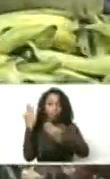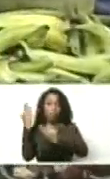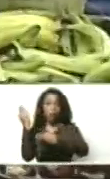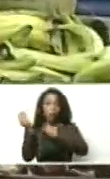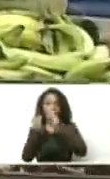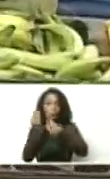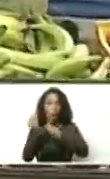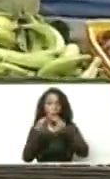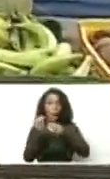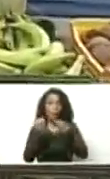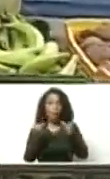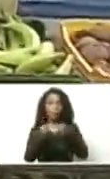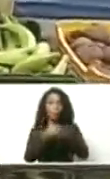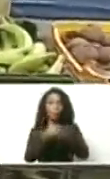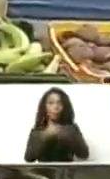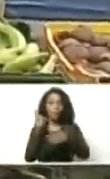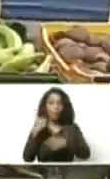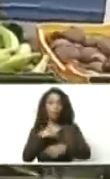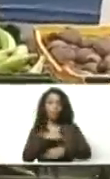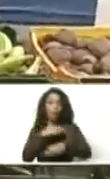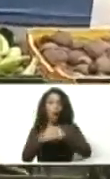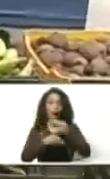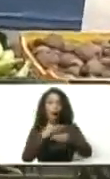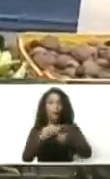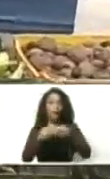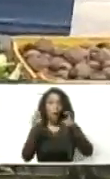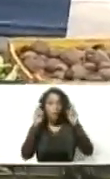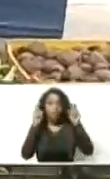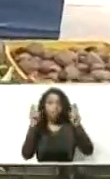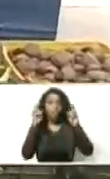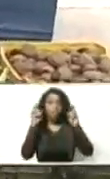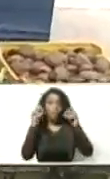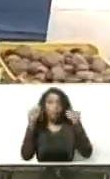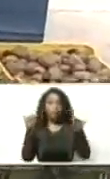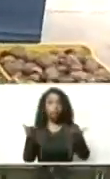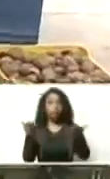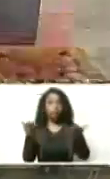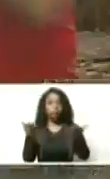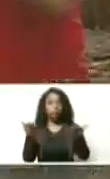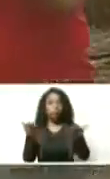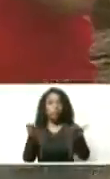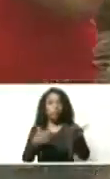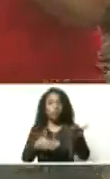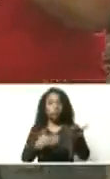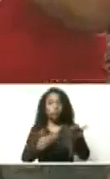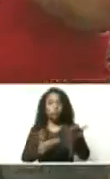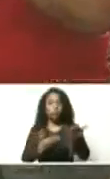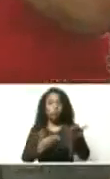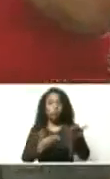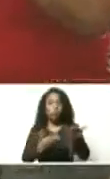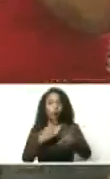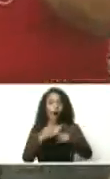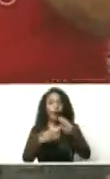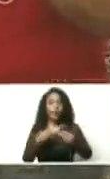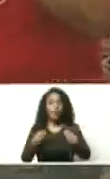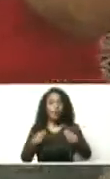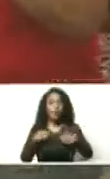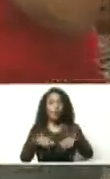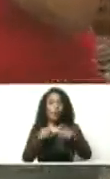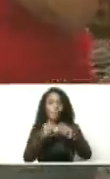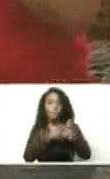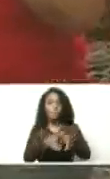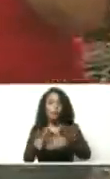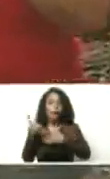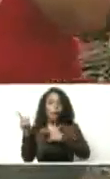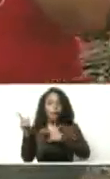compañeros del panel, que para nosotros ha sido la relación que pudo darle vida a este plan, ¿verdad? Correcto. En todo lo que